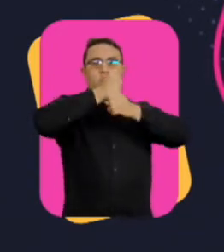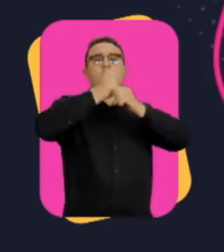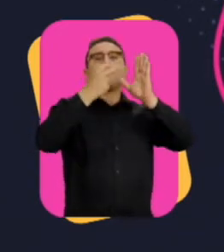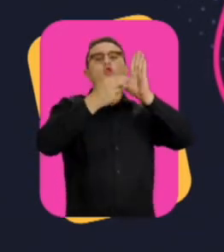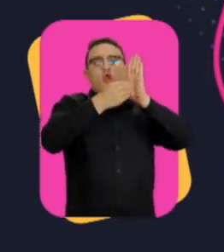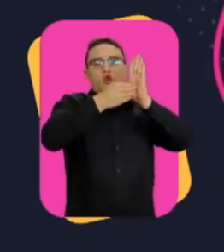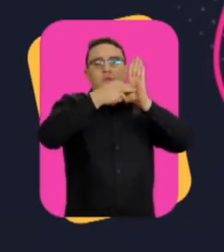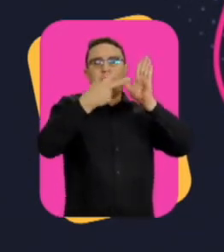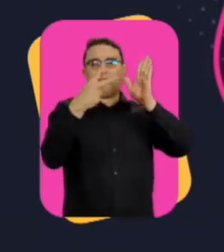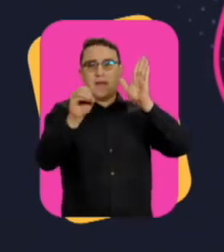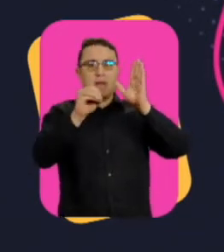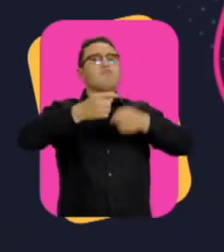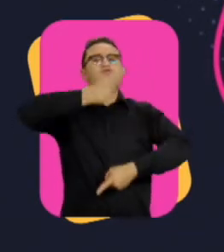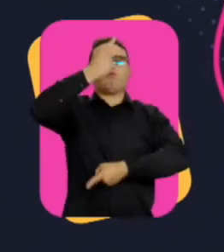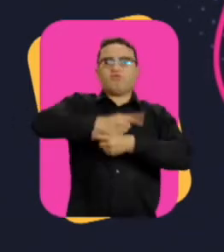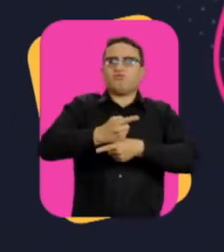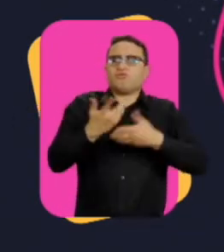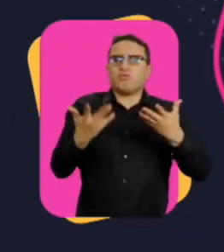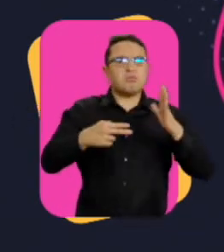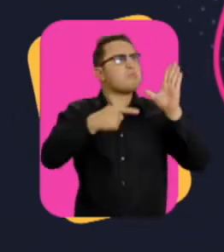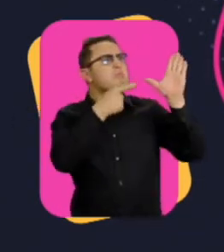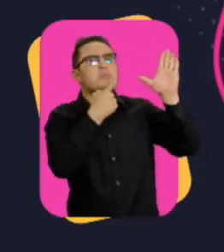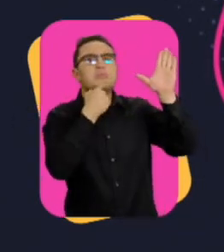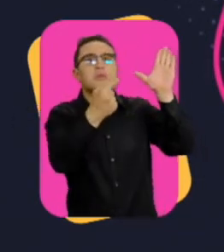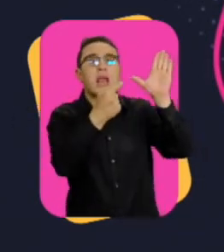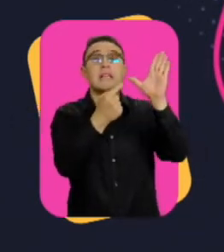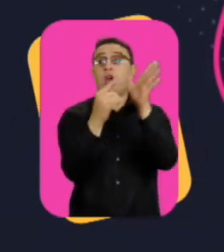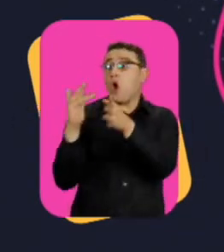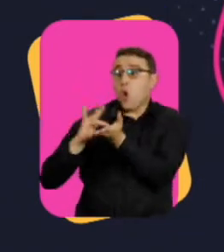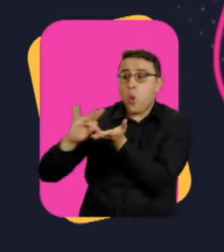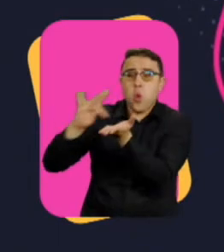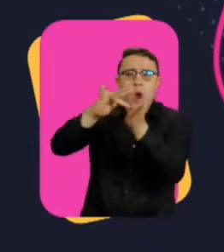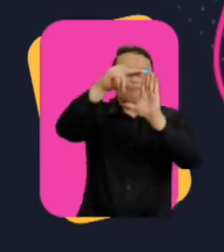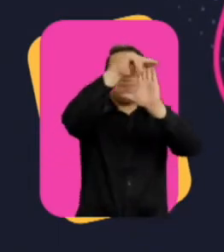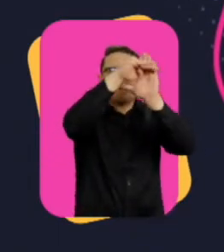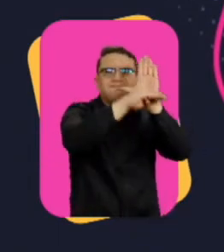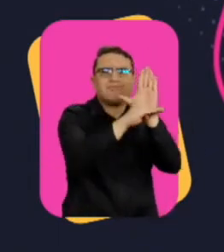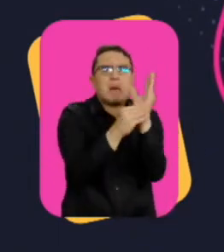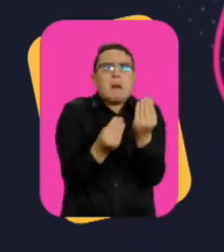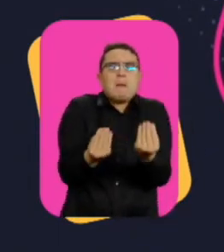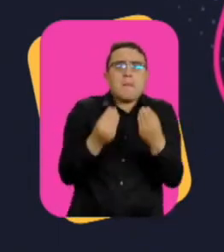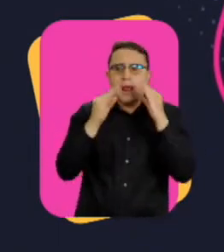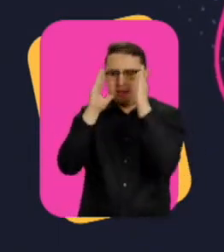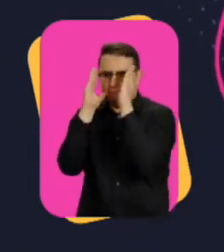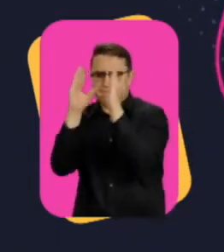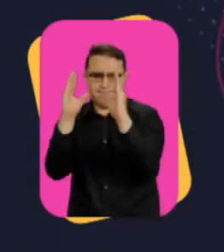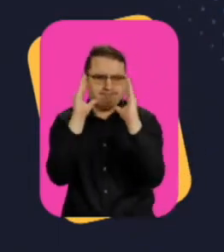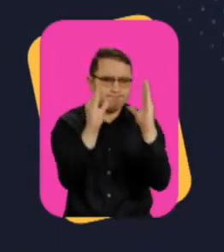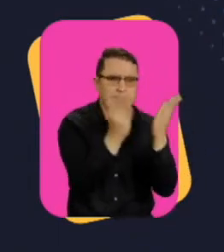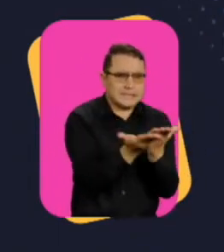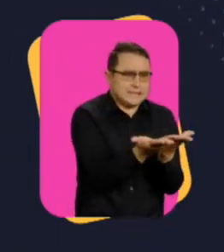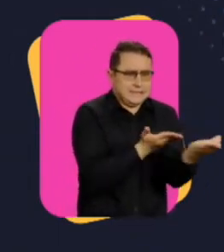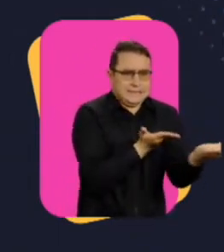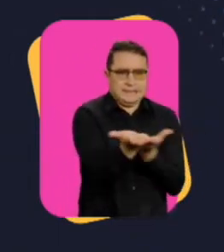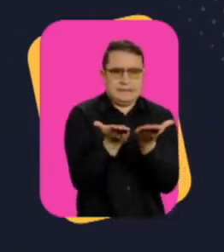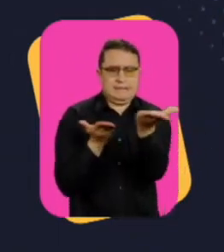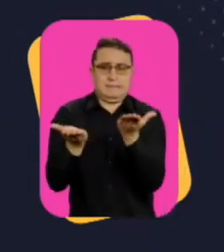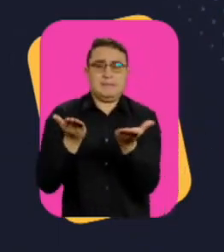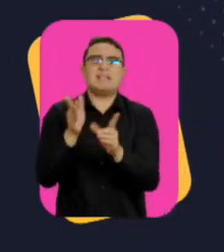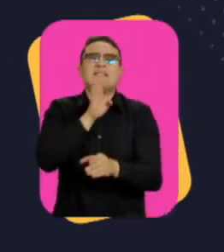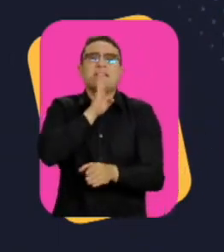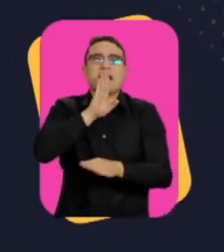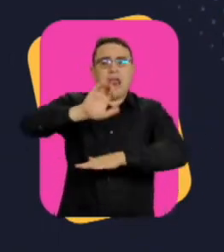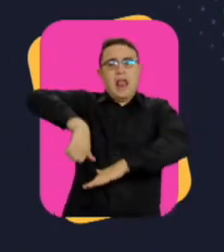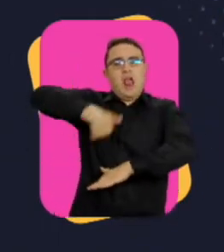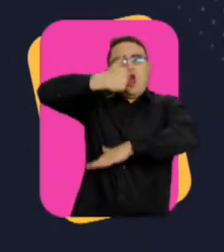2020, por medio del cual se adoptan medidas de urgencia para garantizar la atención y la prestación de los servicios por parte de